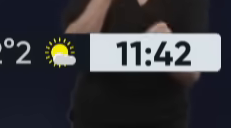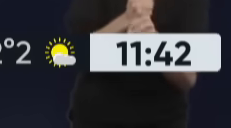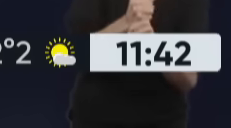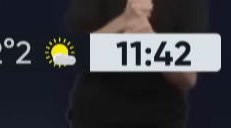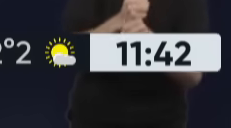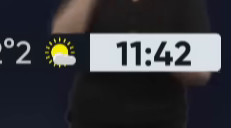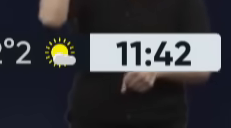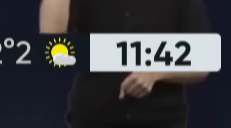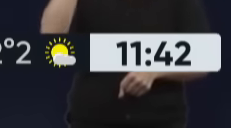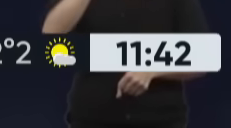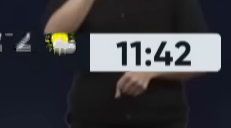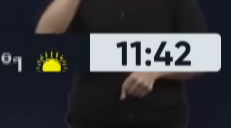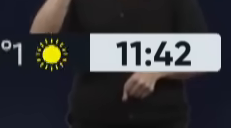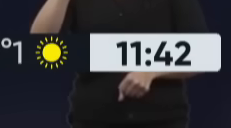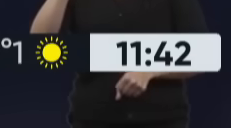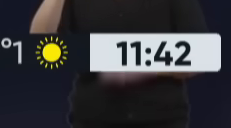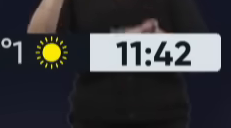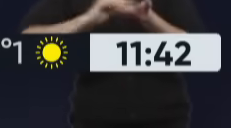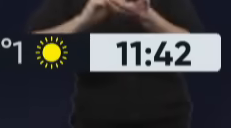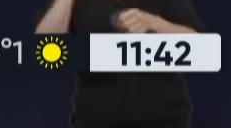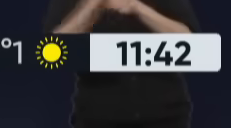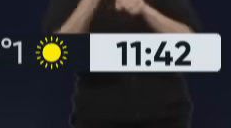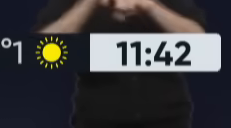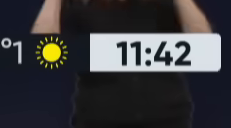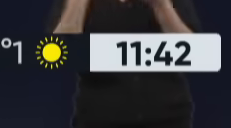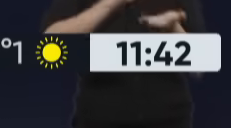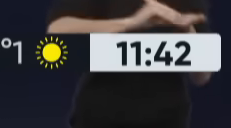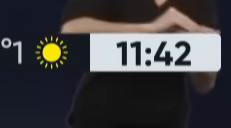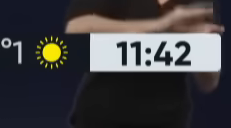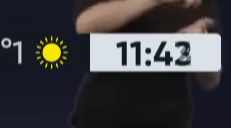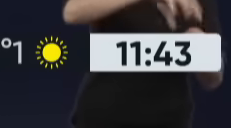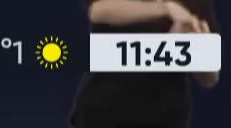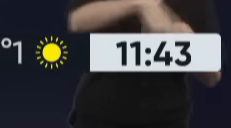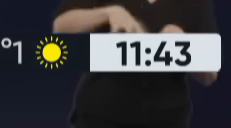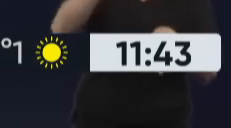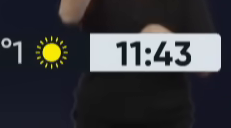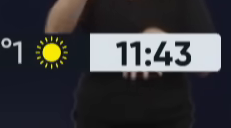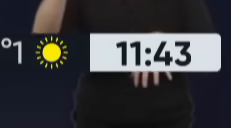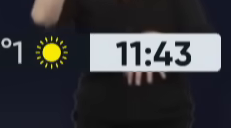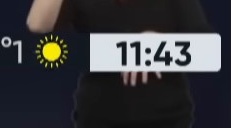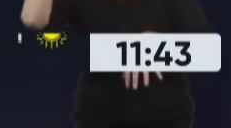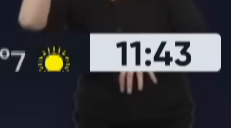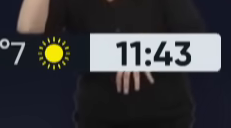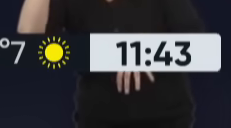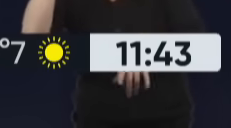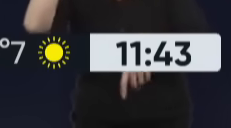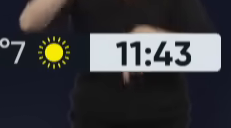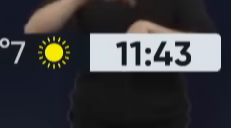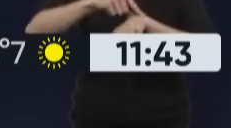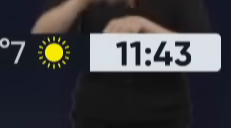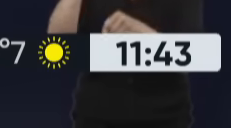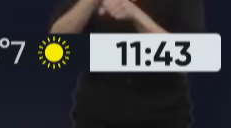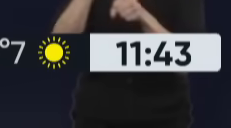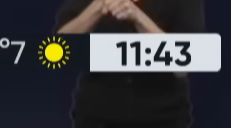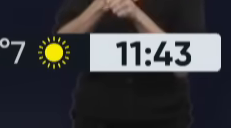953 empleados administrativos y solo 478 médicos de planta,